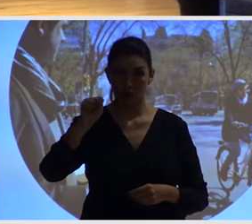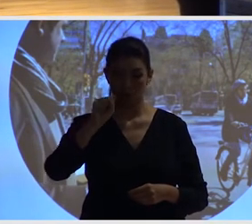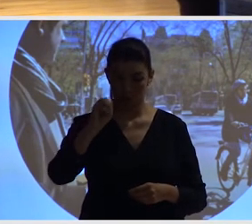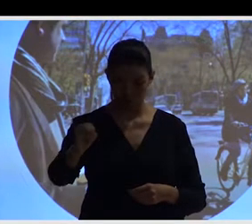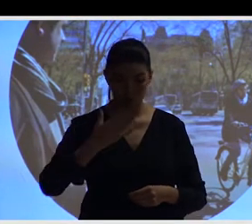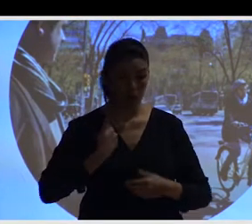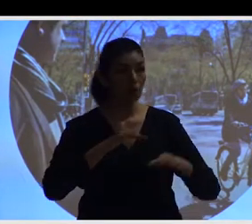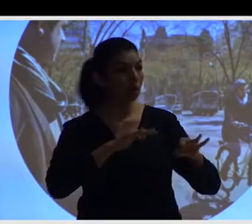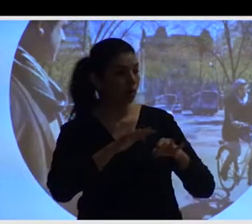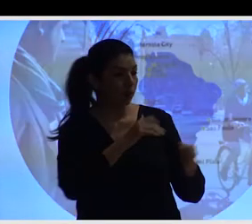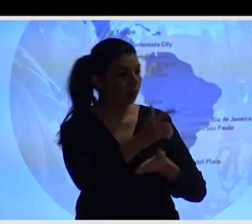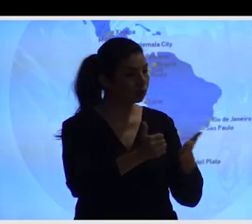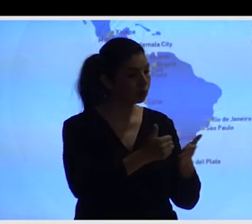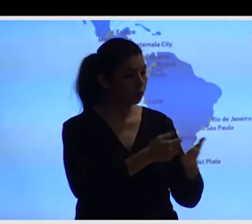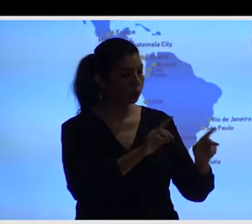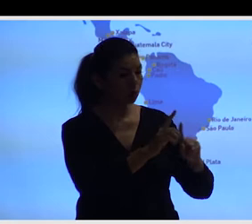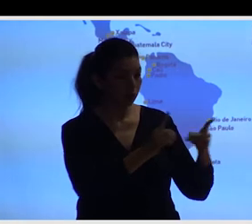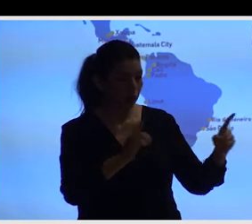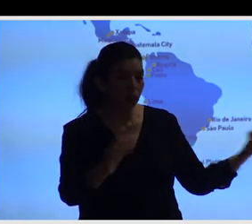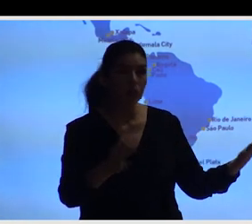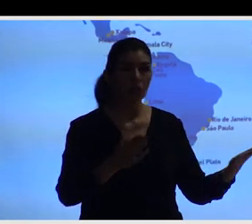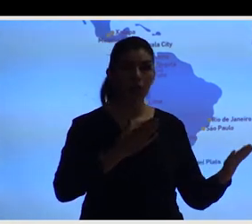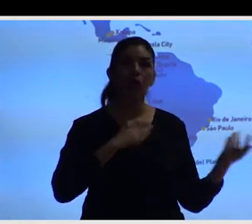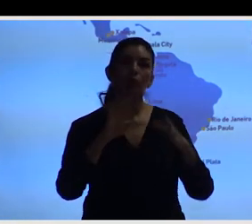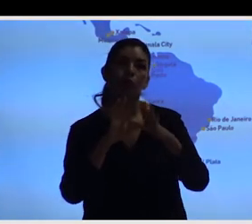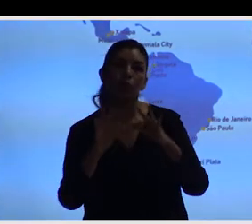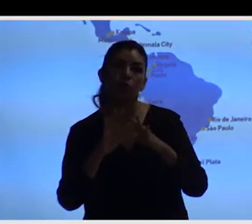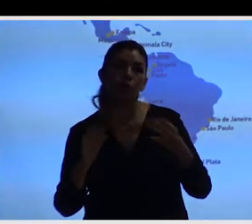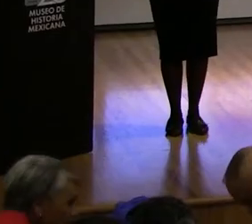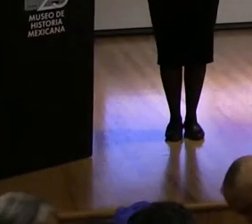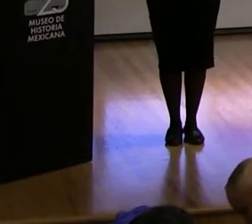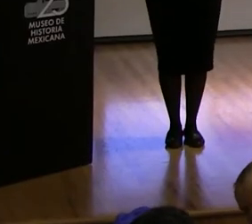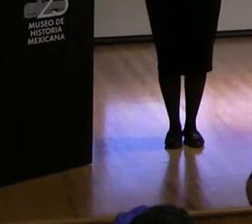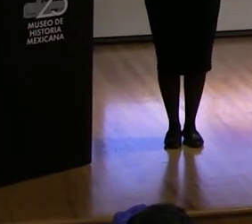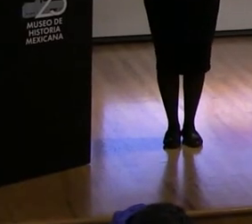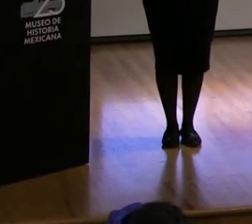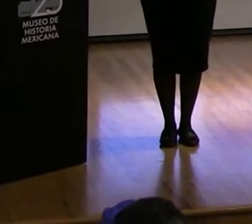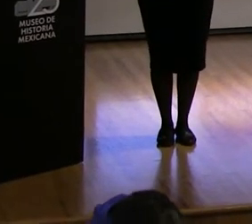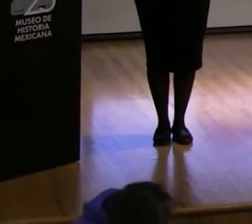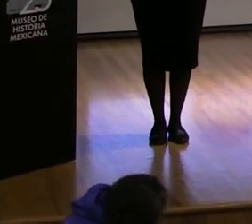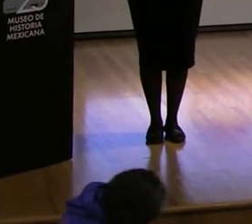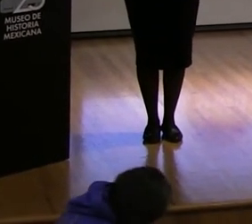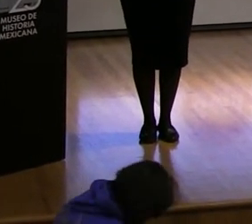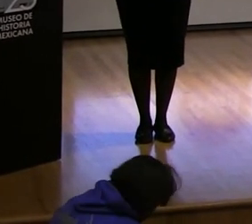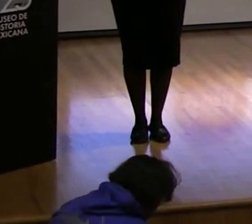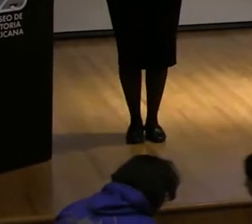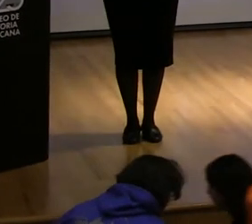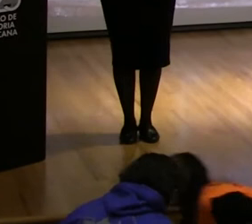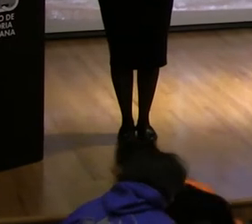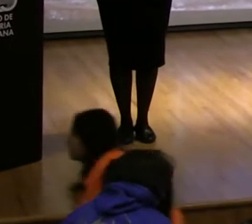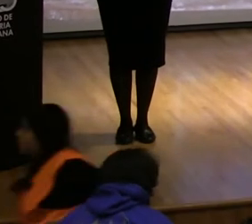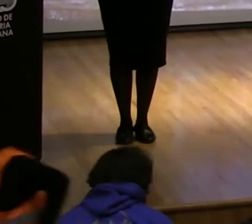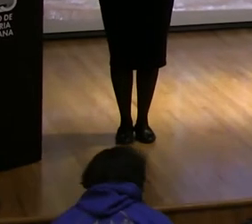GEL y en el momento le voy a contar un poquito más de ellos. Hoy le voy a contar un poquito más